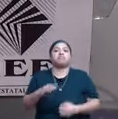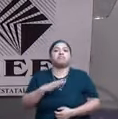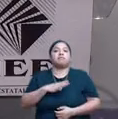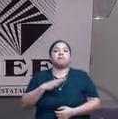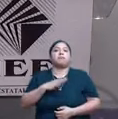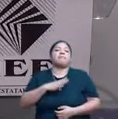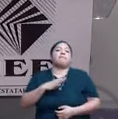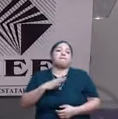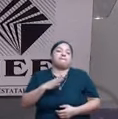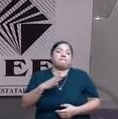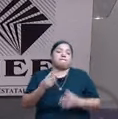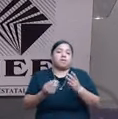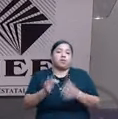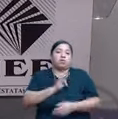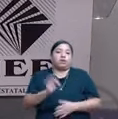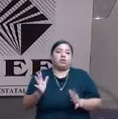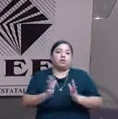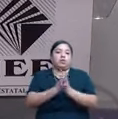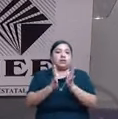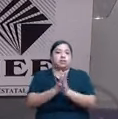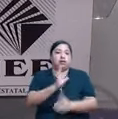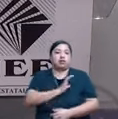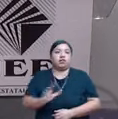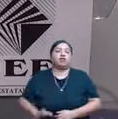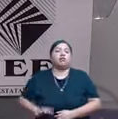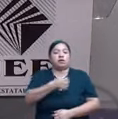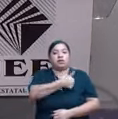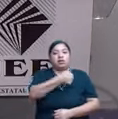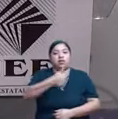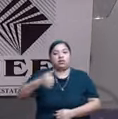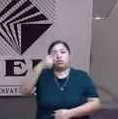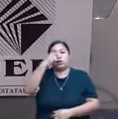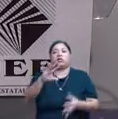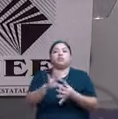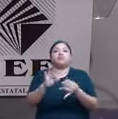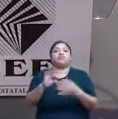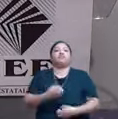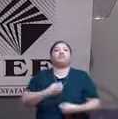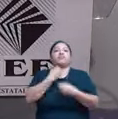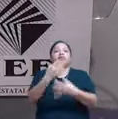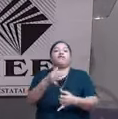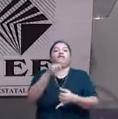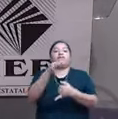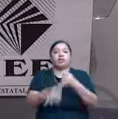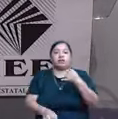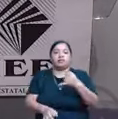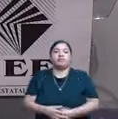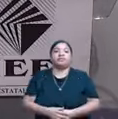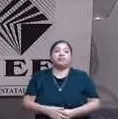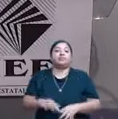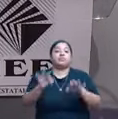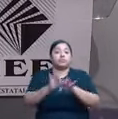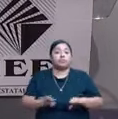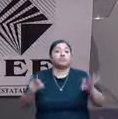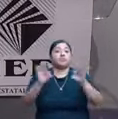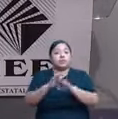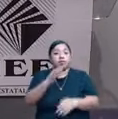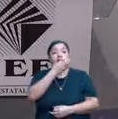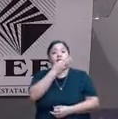espacio de intervención a cada candidatura para emitir un mensaje de despedida. Es importante señalar que